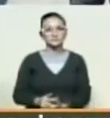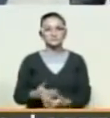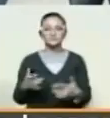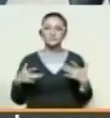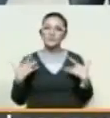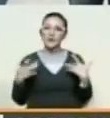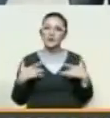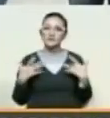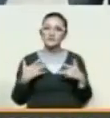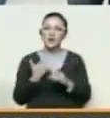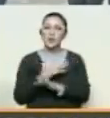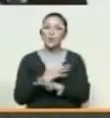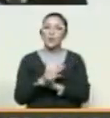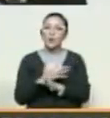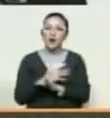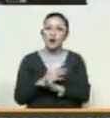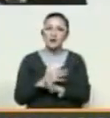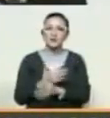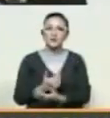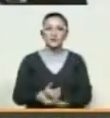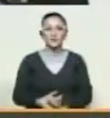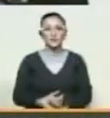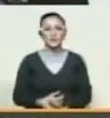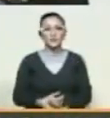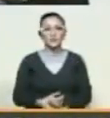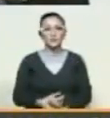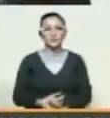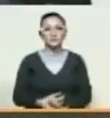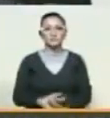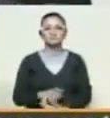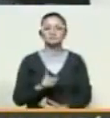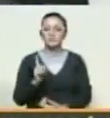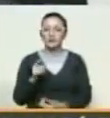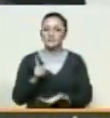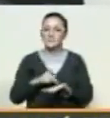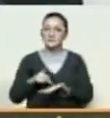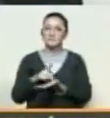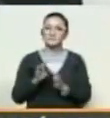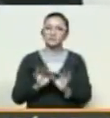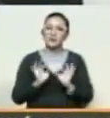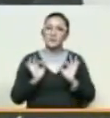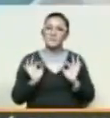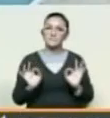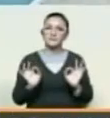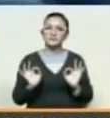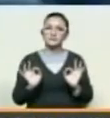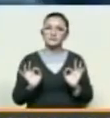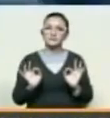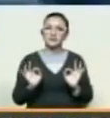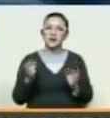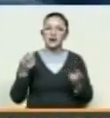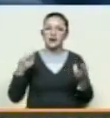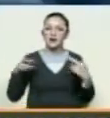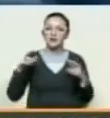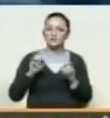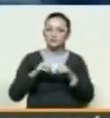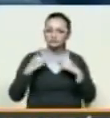actividades, juegos cooperativos, y también tenemos una participación especial del Departamento de